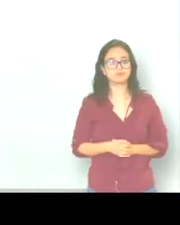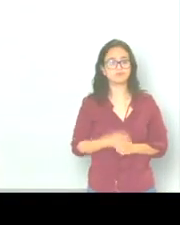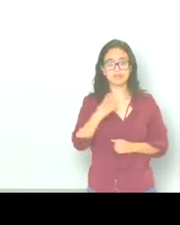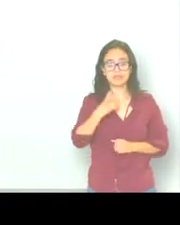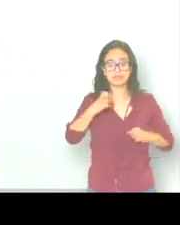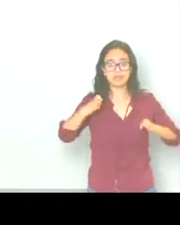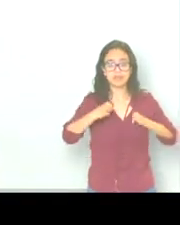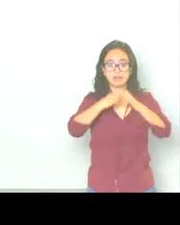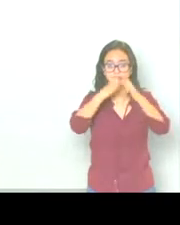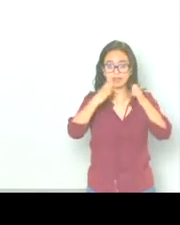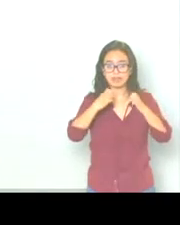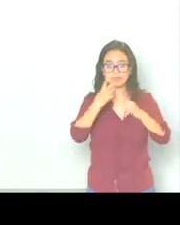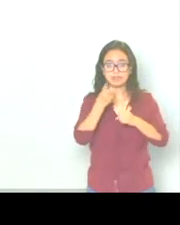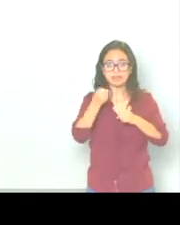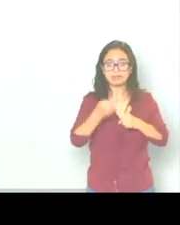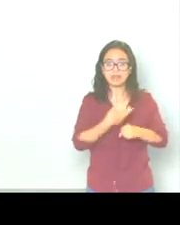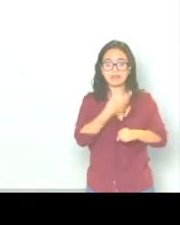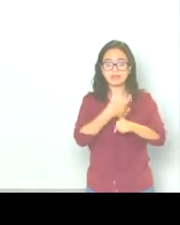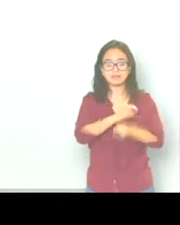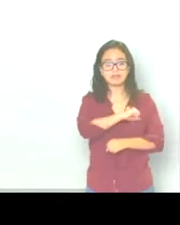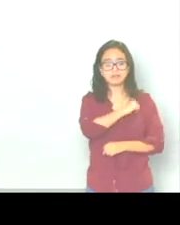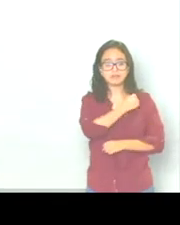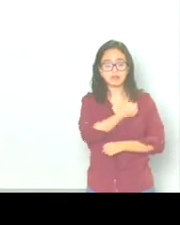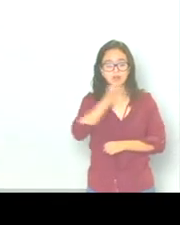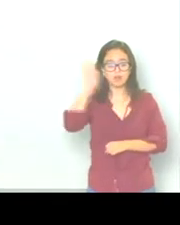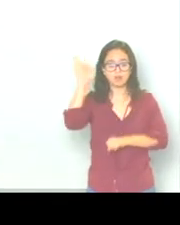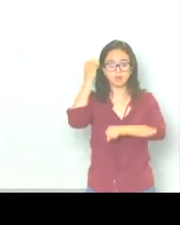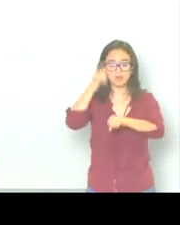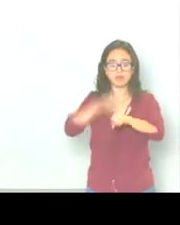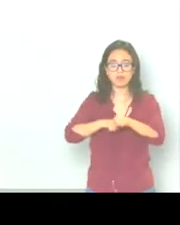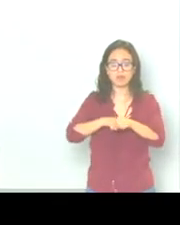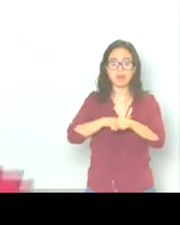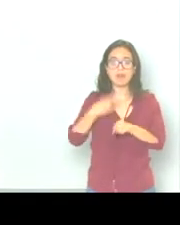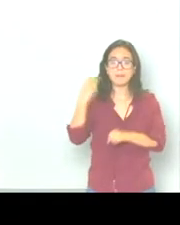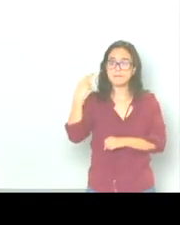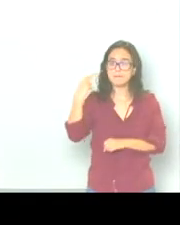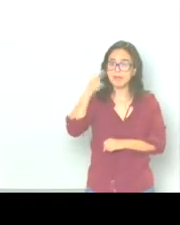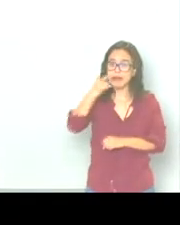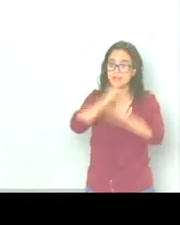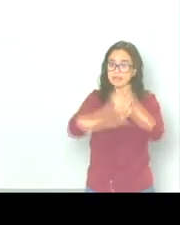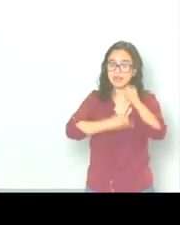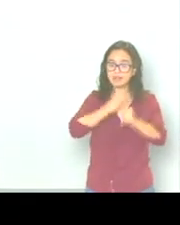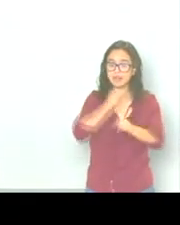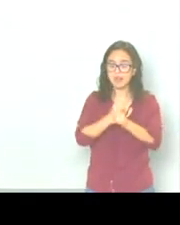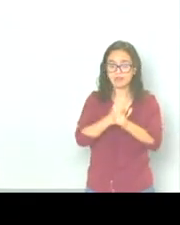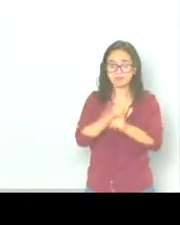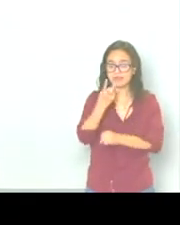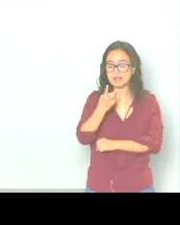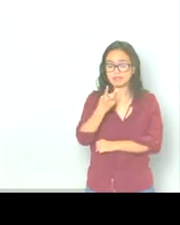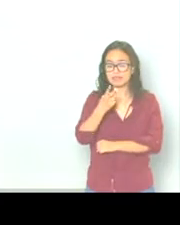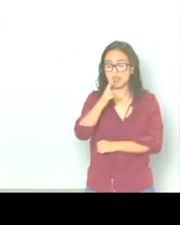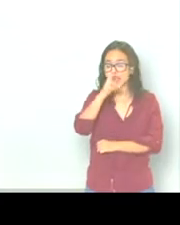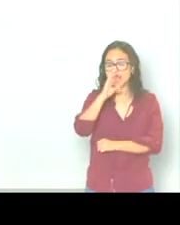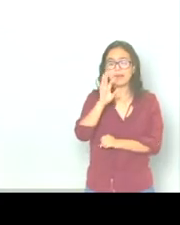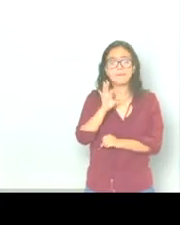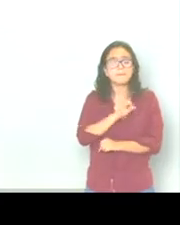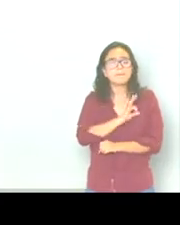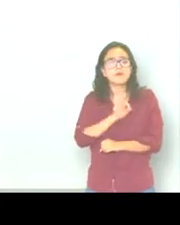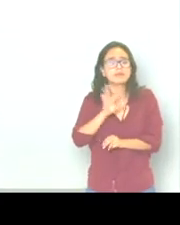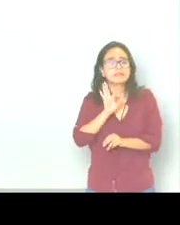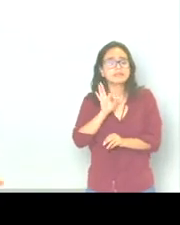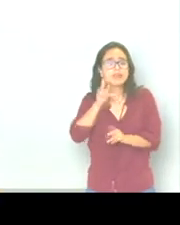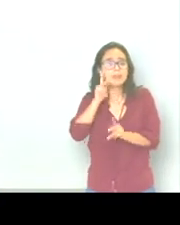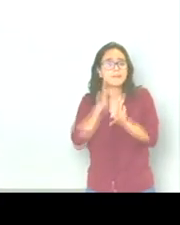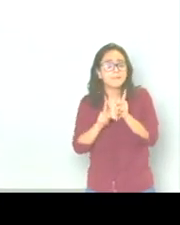que emite la Secretaría de Salud Federal de medidas restrictivas de viajes internacionales. Si pueden postergarlos,